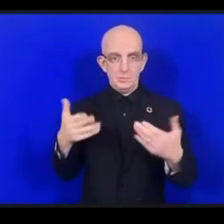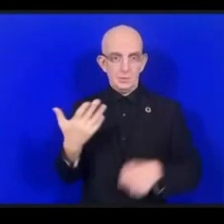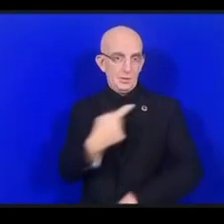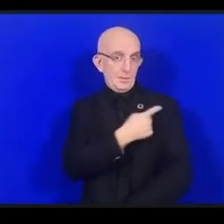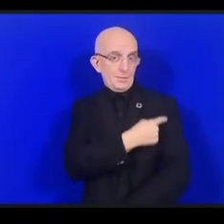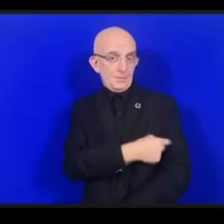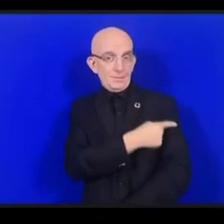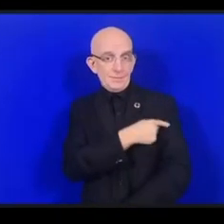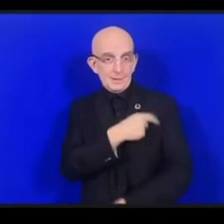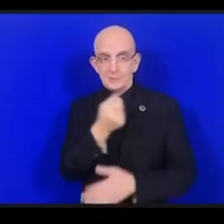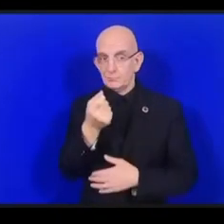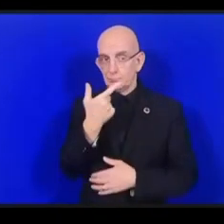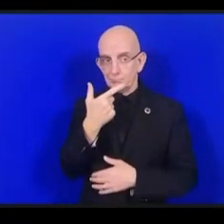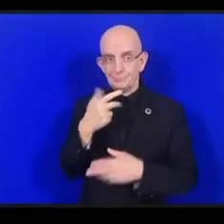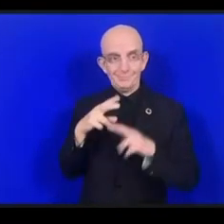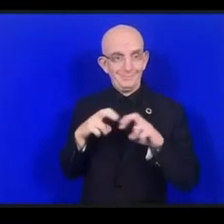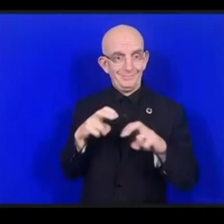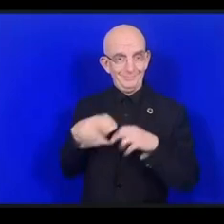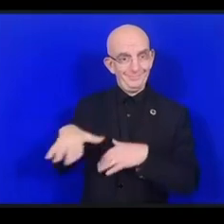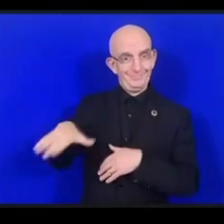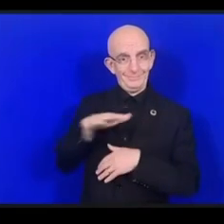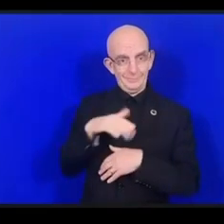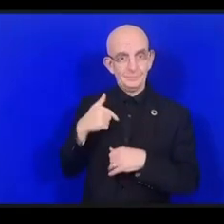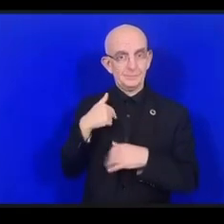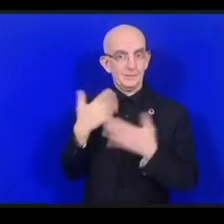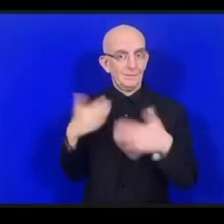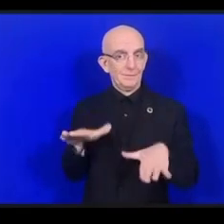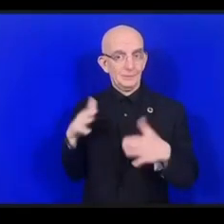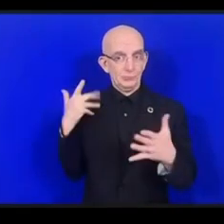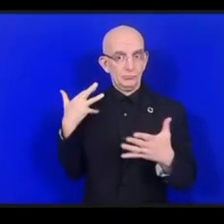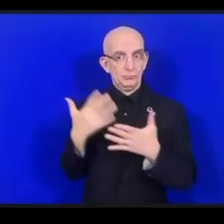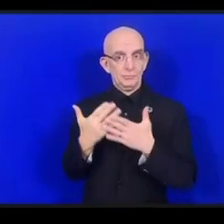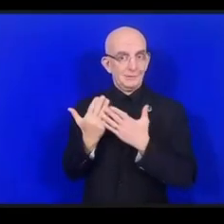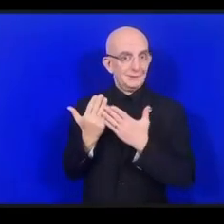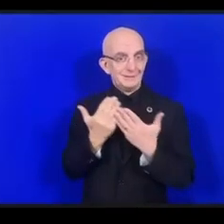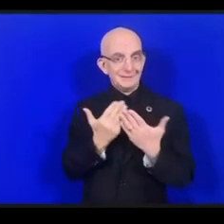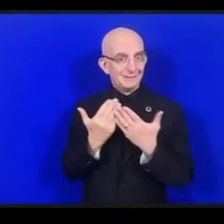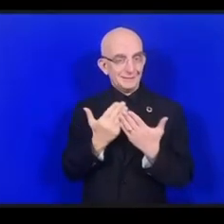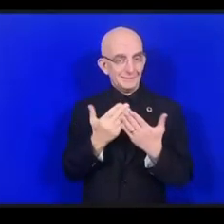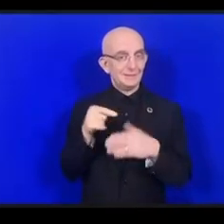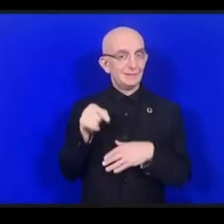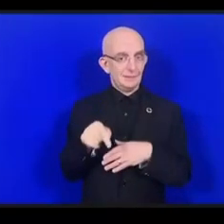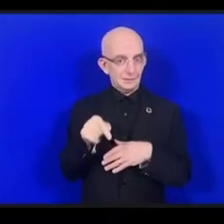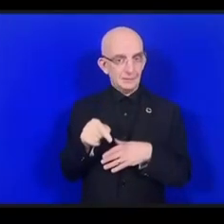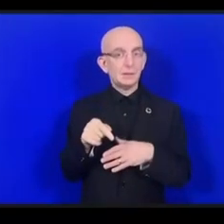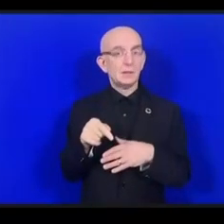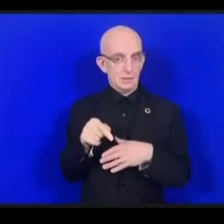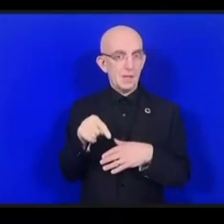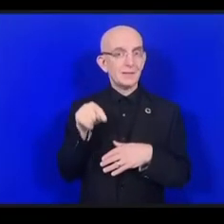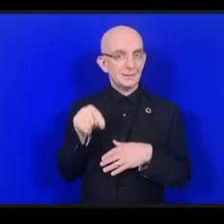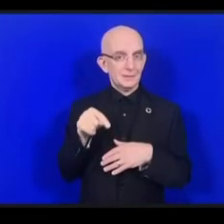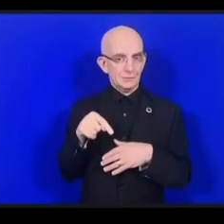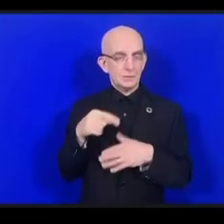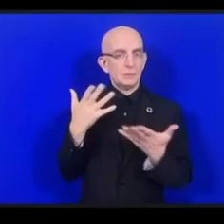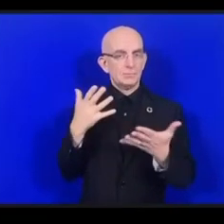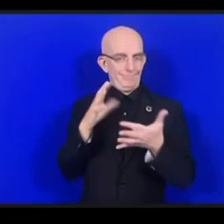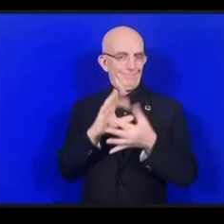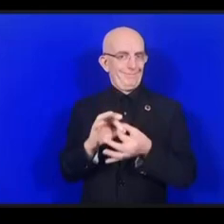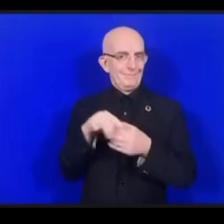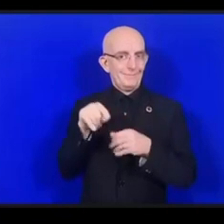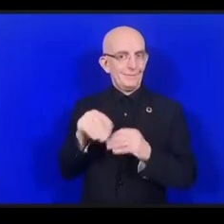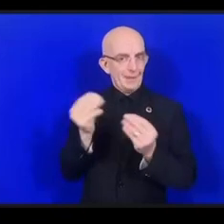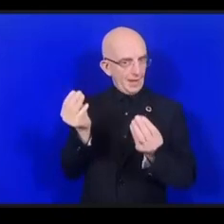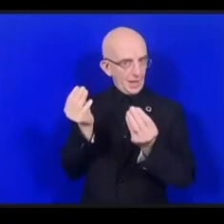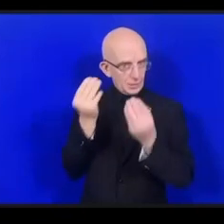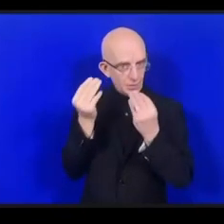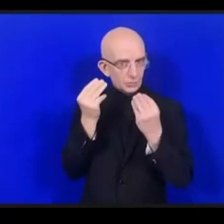tráfico yo he estudiado en la universidad de osaka he estudiado